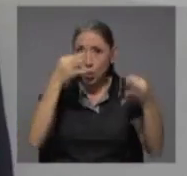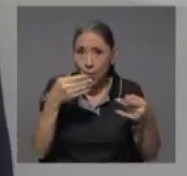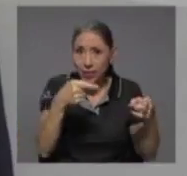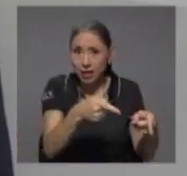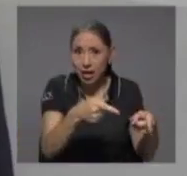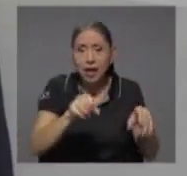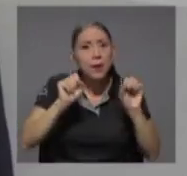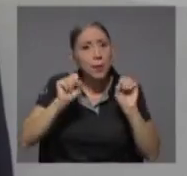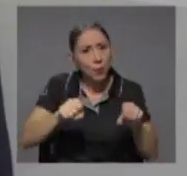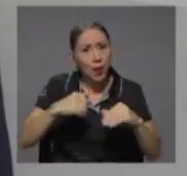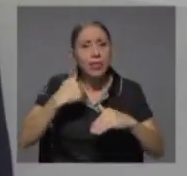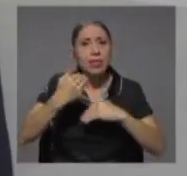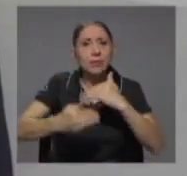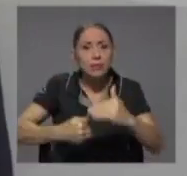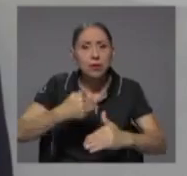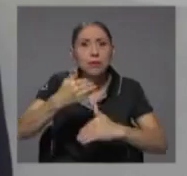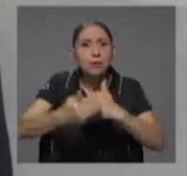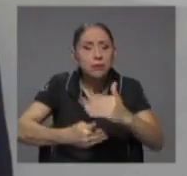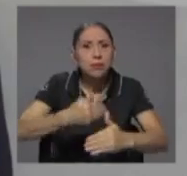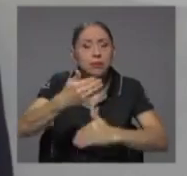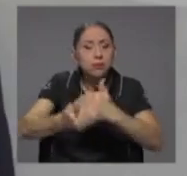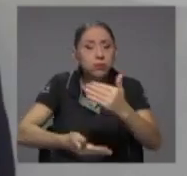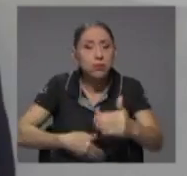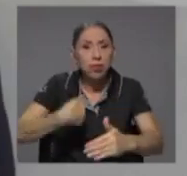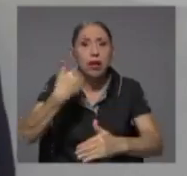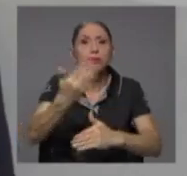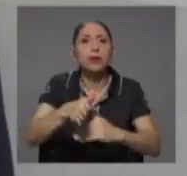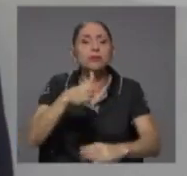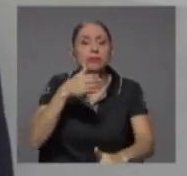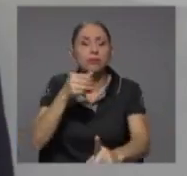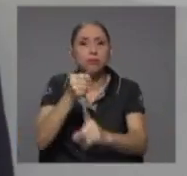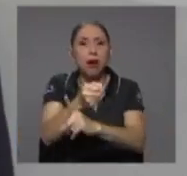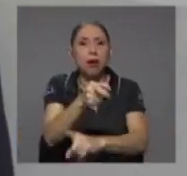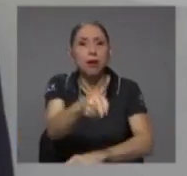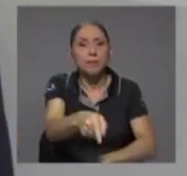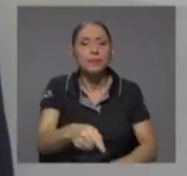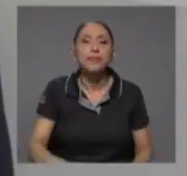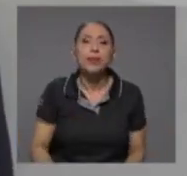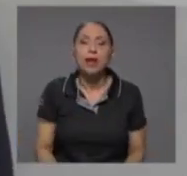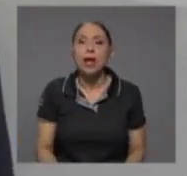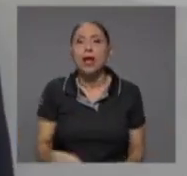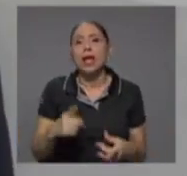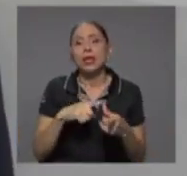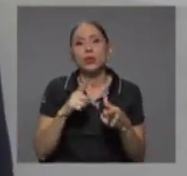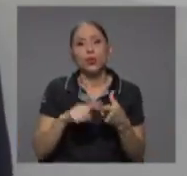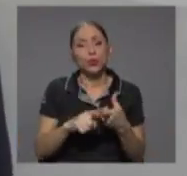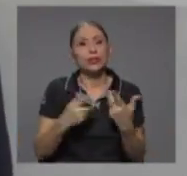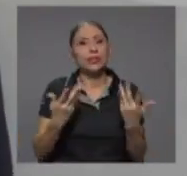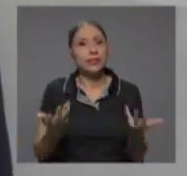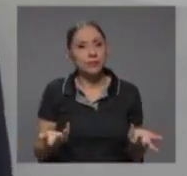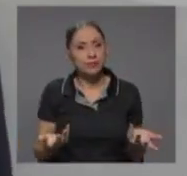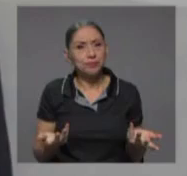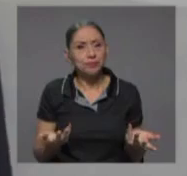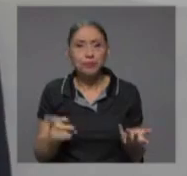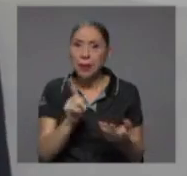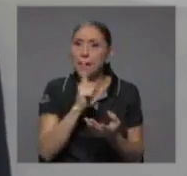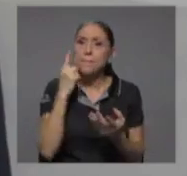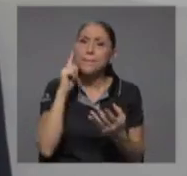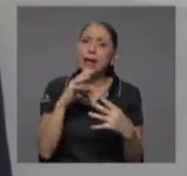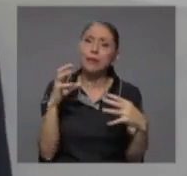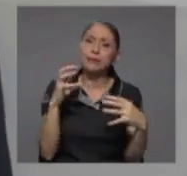un aumento a un ritmo acelerado y afectar. Entonces, ¿cuáles son, ya como para sintetizar, digamos,